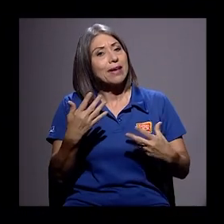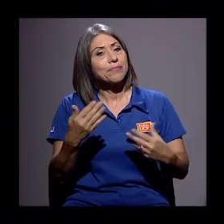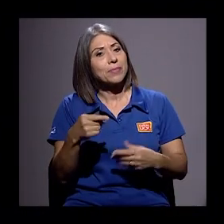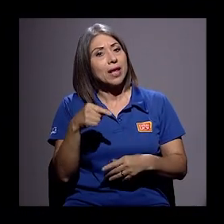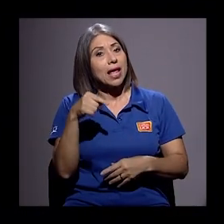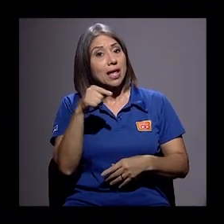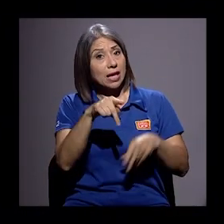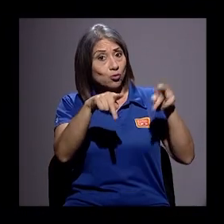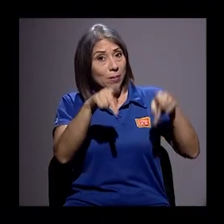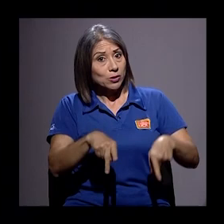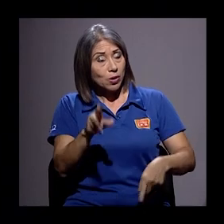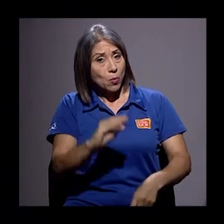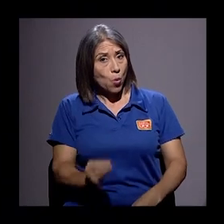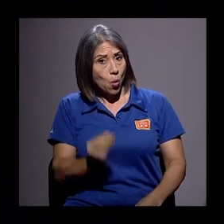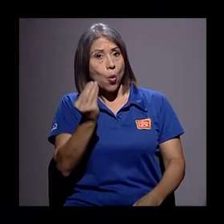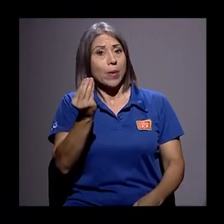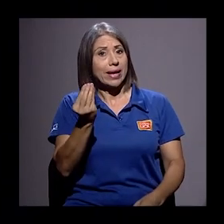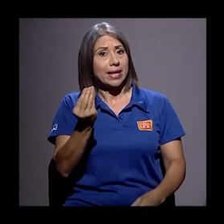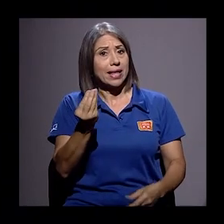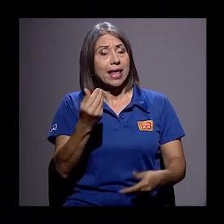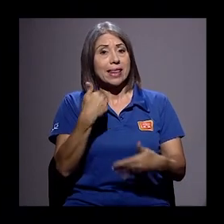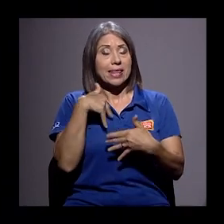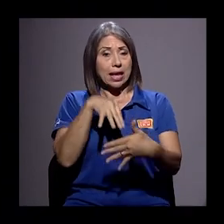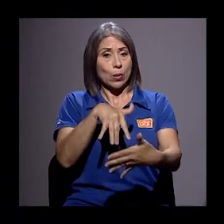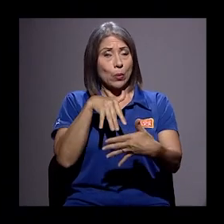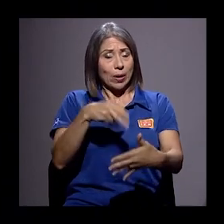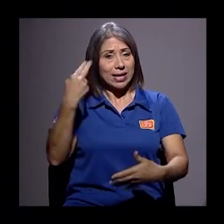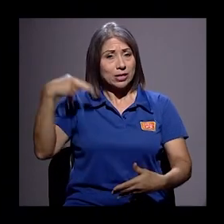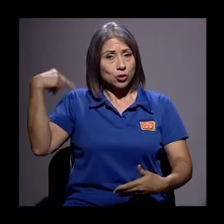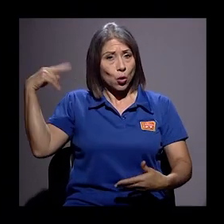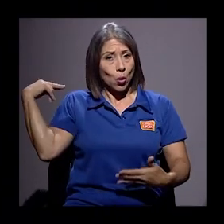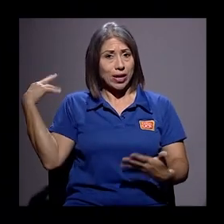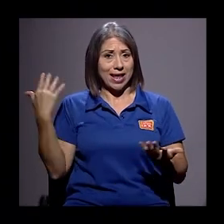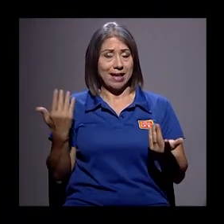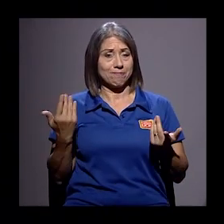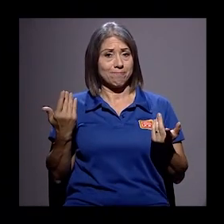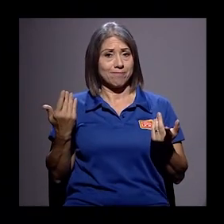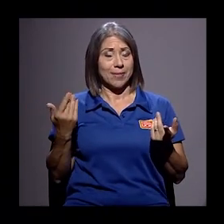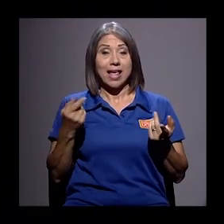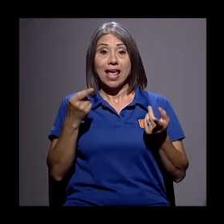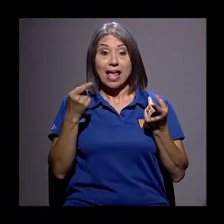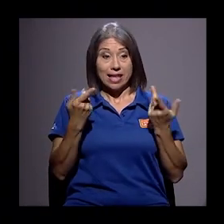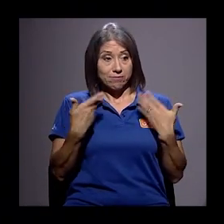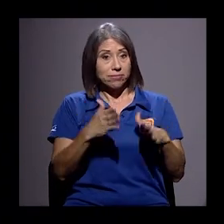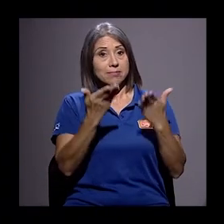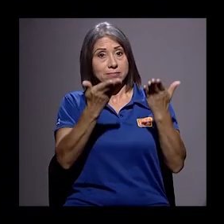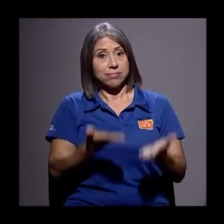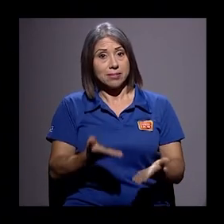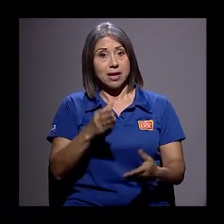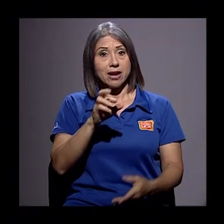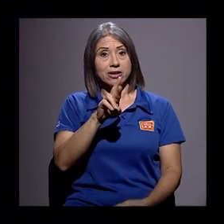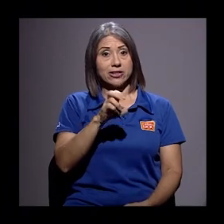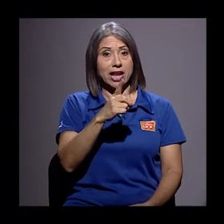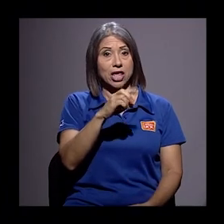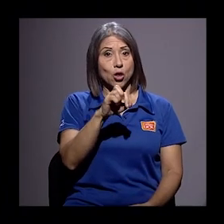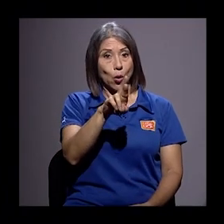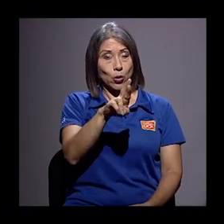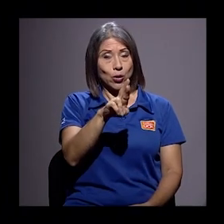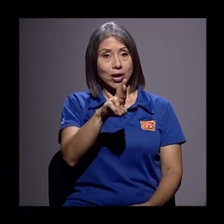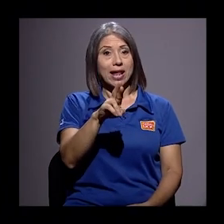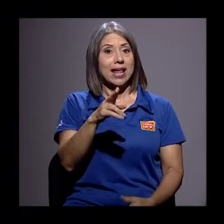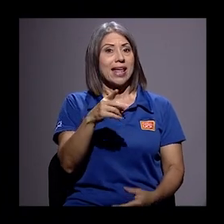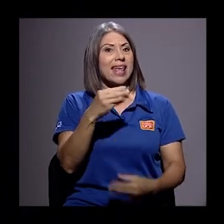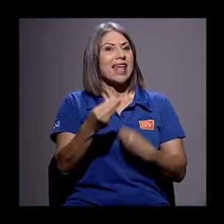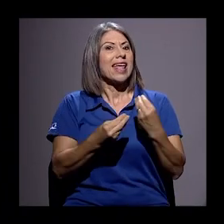una persona muy joven tiene formación en historia en este caso en particular el regidor actualmente era el que el día que ha